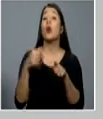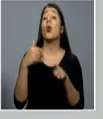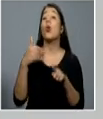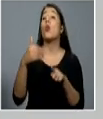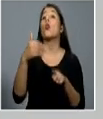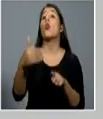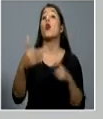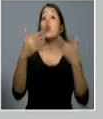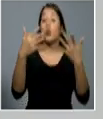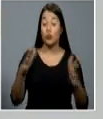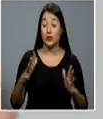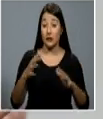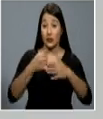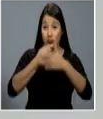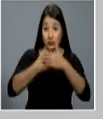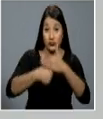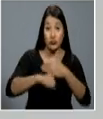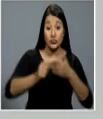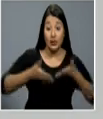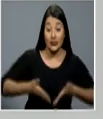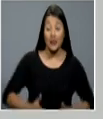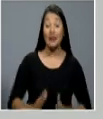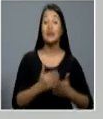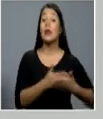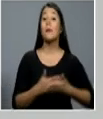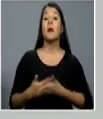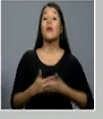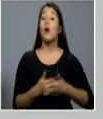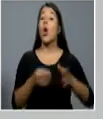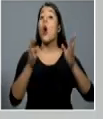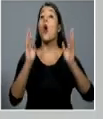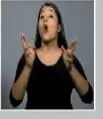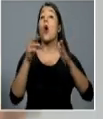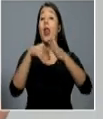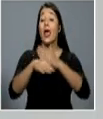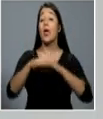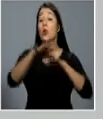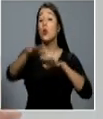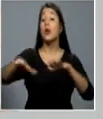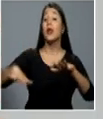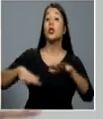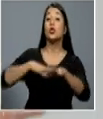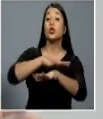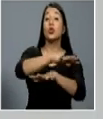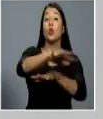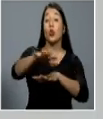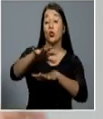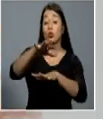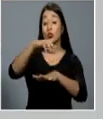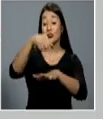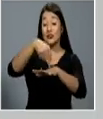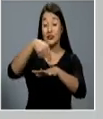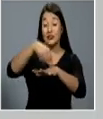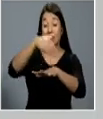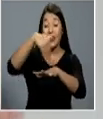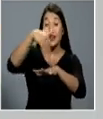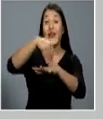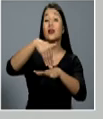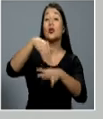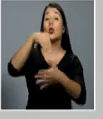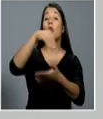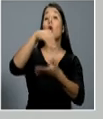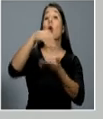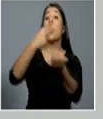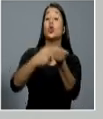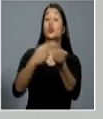después del parto, que ojalá pudiera ser en un entorno intrahospitalario, higiénico, limpio y